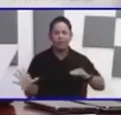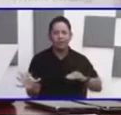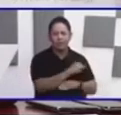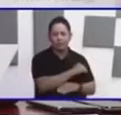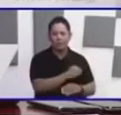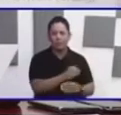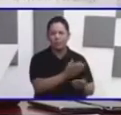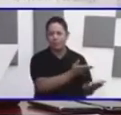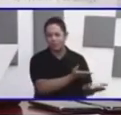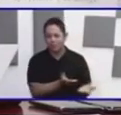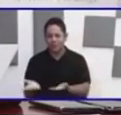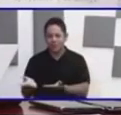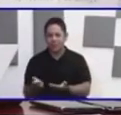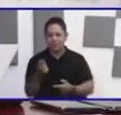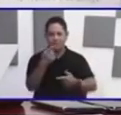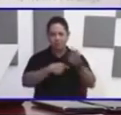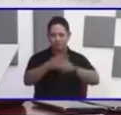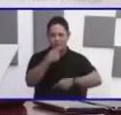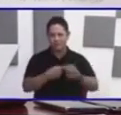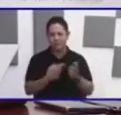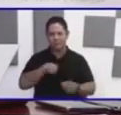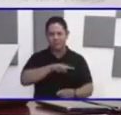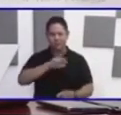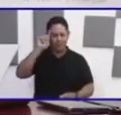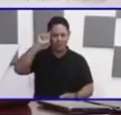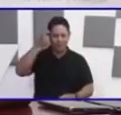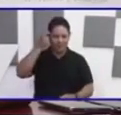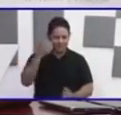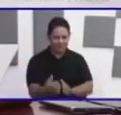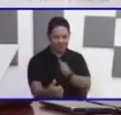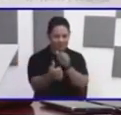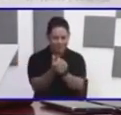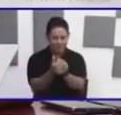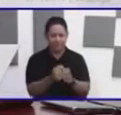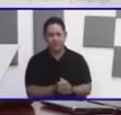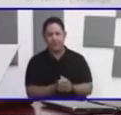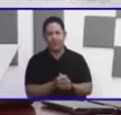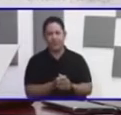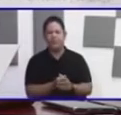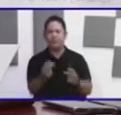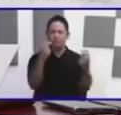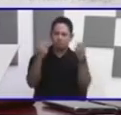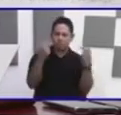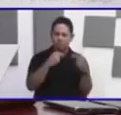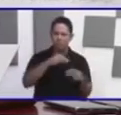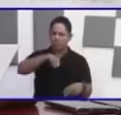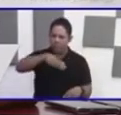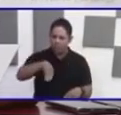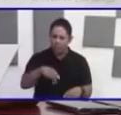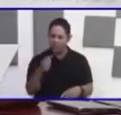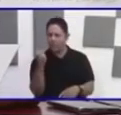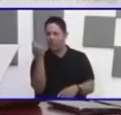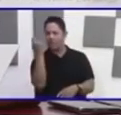a este programa El Gobernador de Tu Lado, quienes lo han visto, lo hemos hecho todos los miércoles, pero